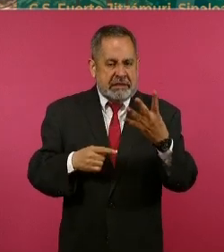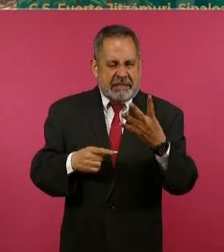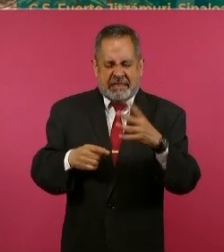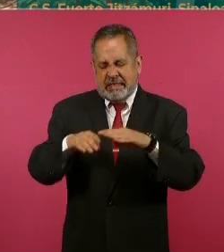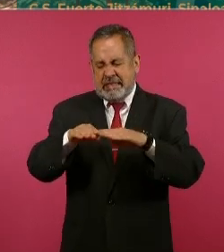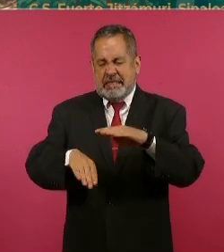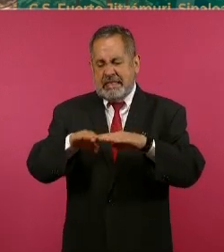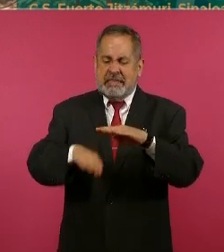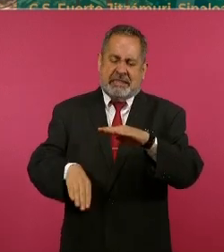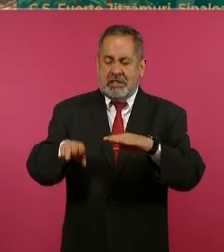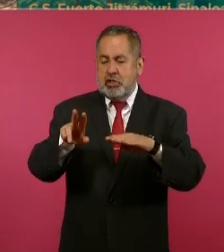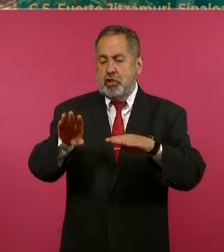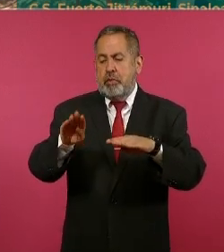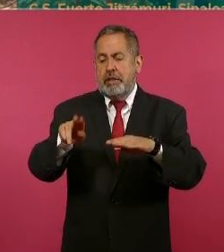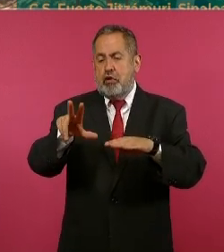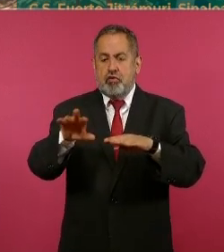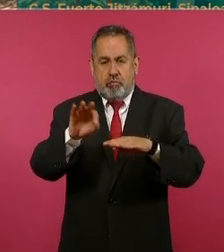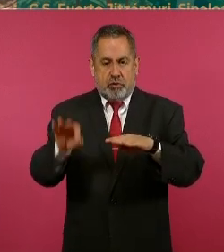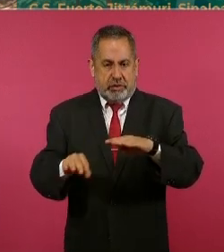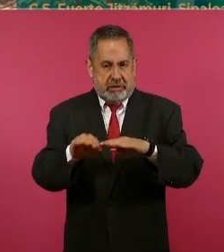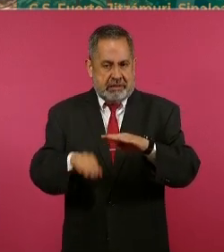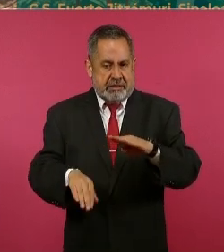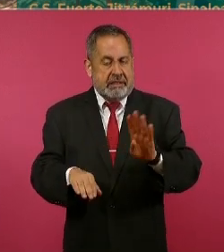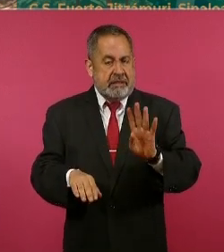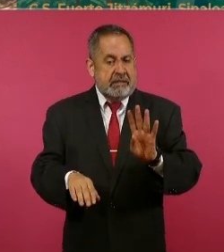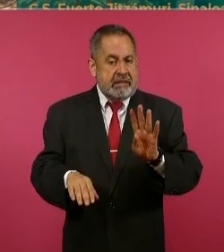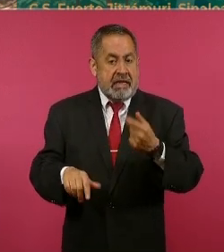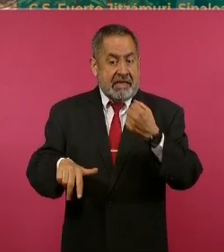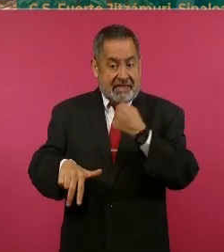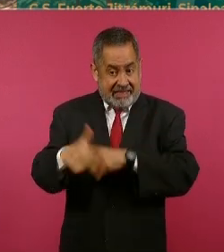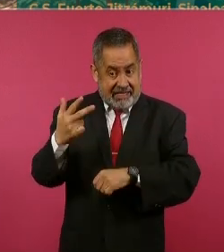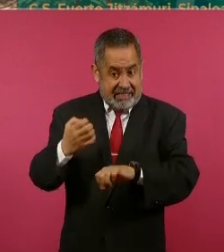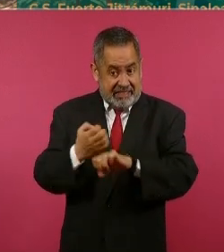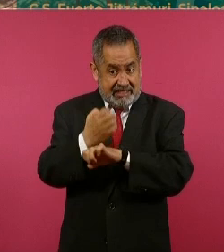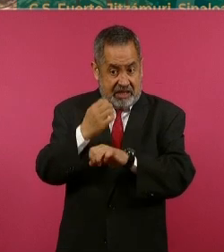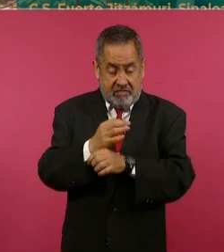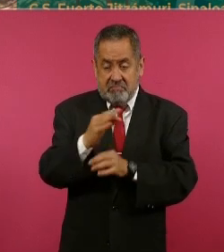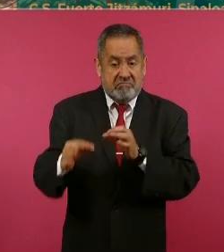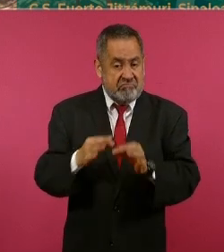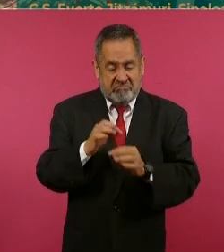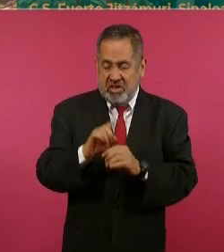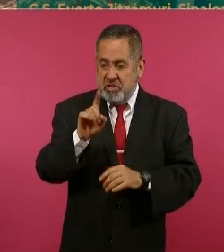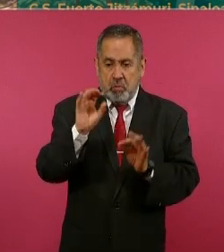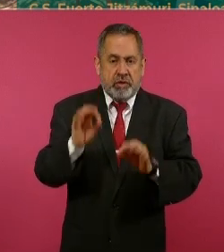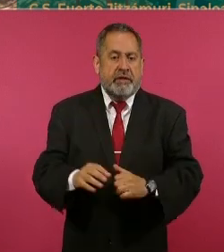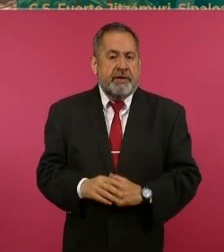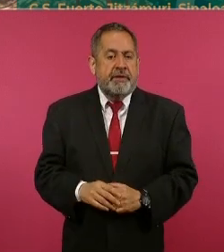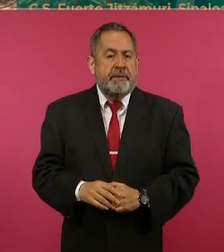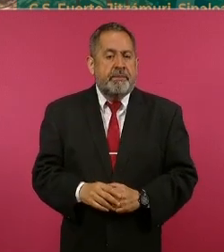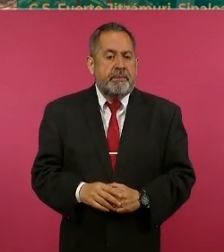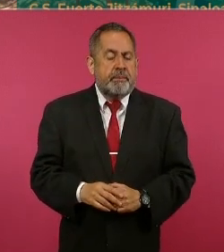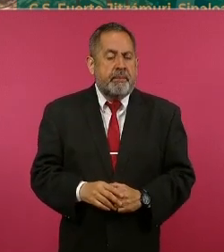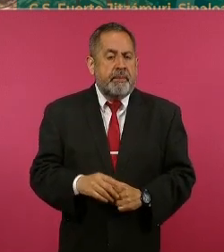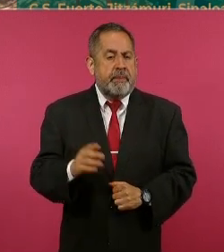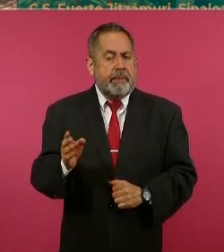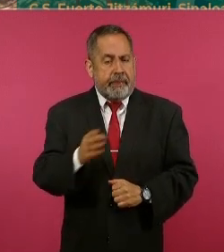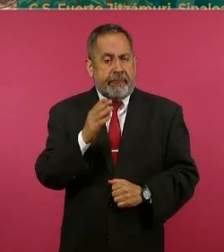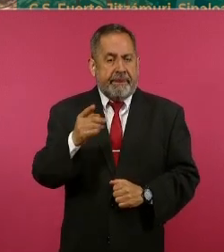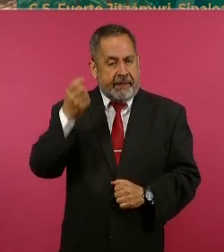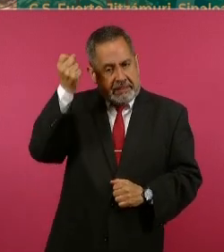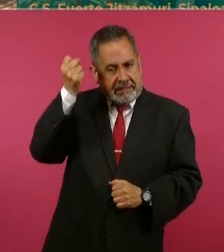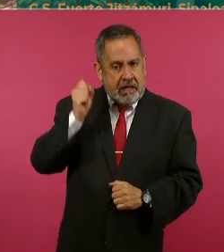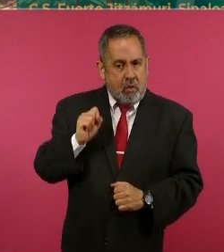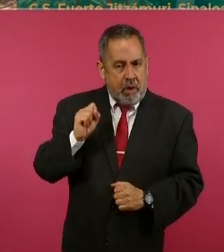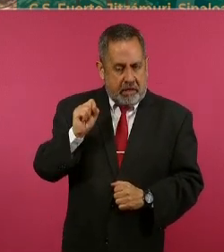abajo del 98% de la clínica es nuestra, en 13 estamos ya al 100%. En Baja, en la siguiente, por favor, en